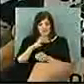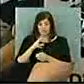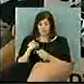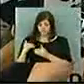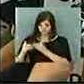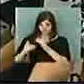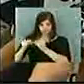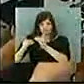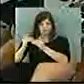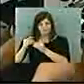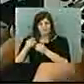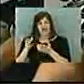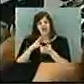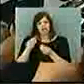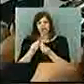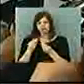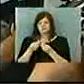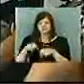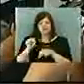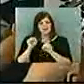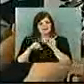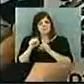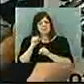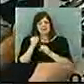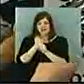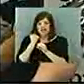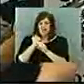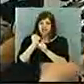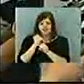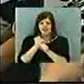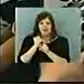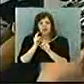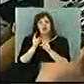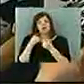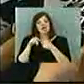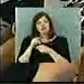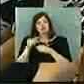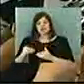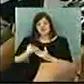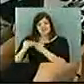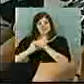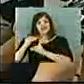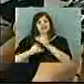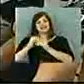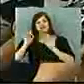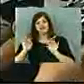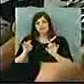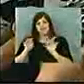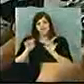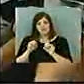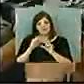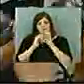viene muchísimo más trabajo, muchísimos más desafíos y el desarrollo natural de las